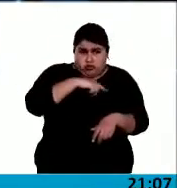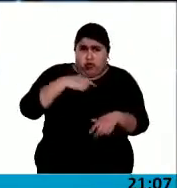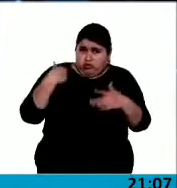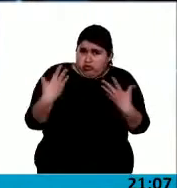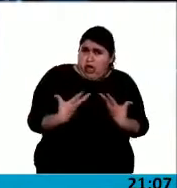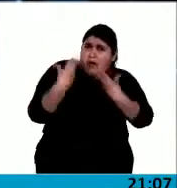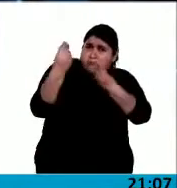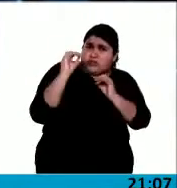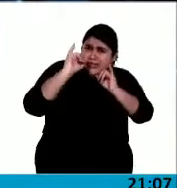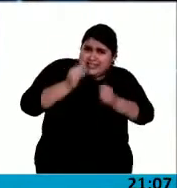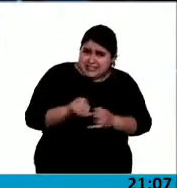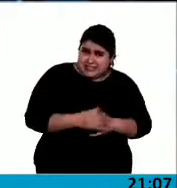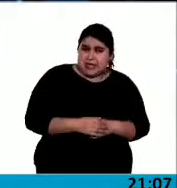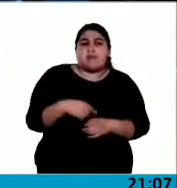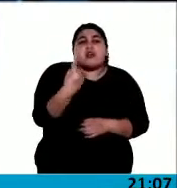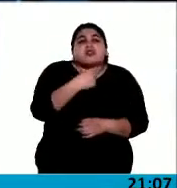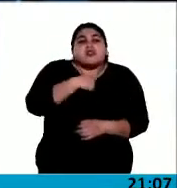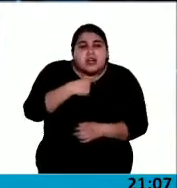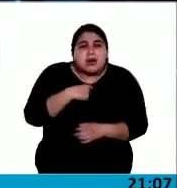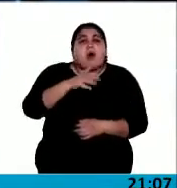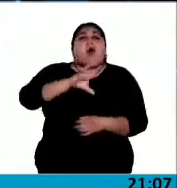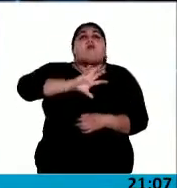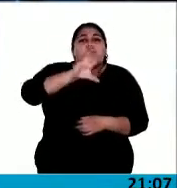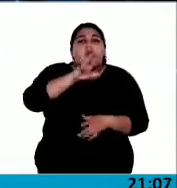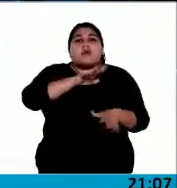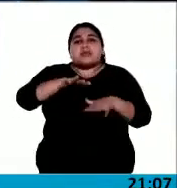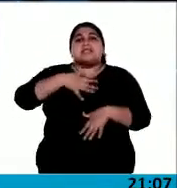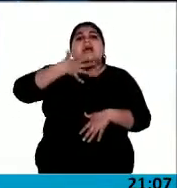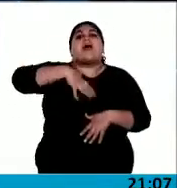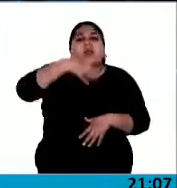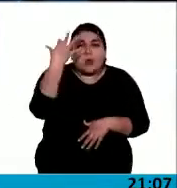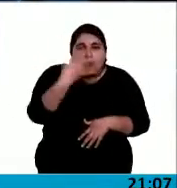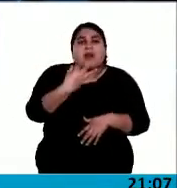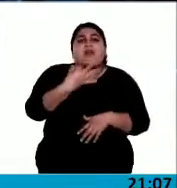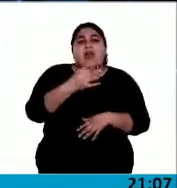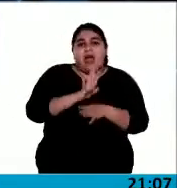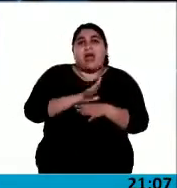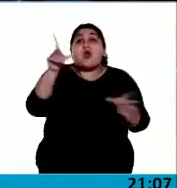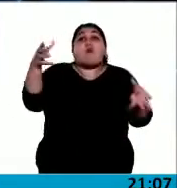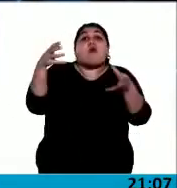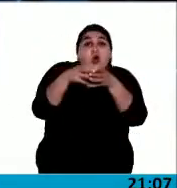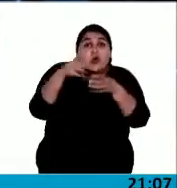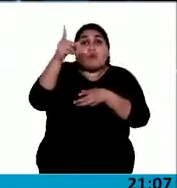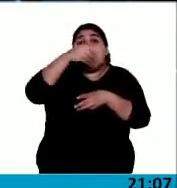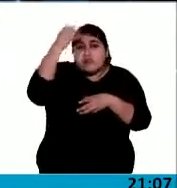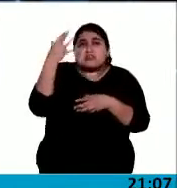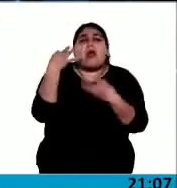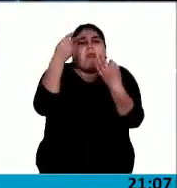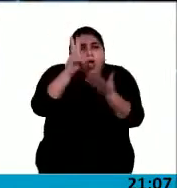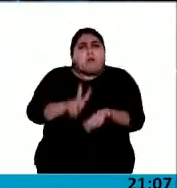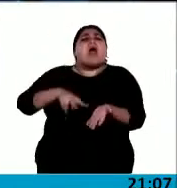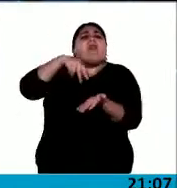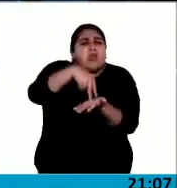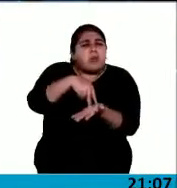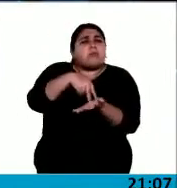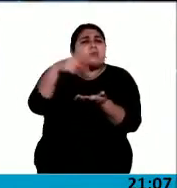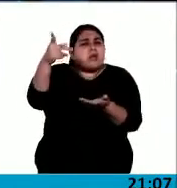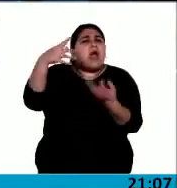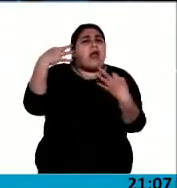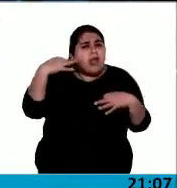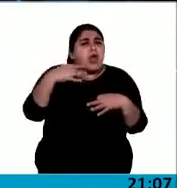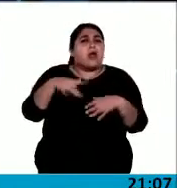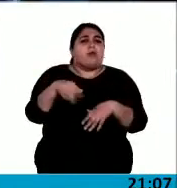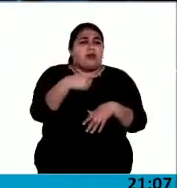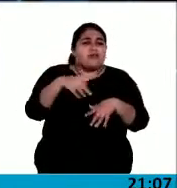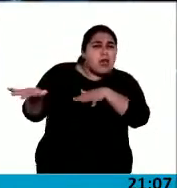contribución, porque queremos que esta provincia de verdad, como es el eslogan del oficialismo, se ponga de pie, que esta provincia se ponga en